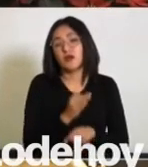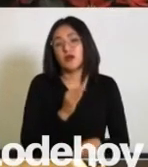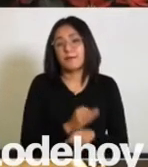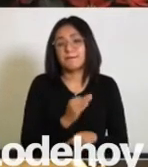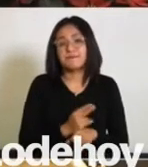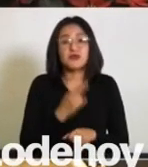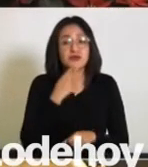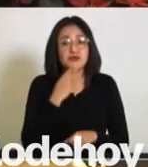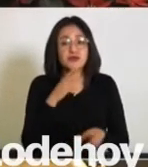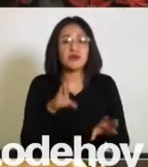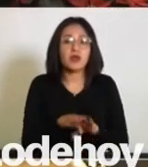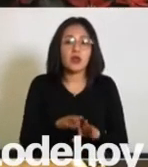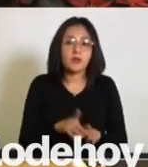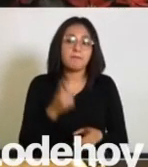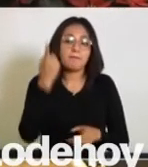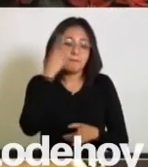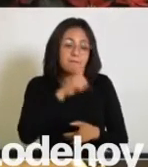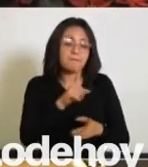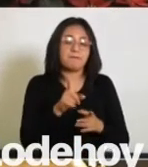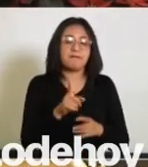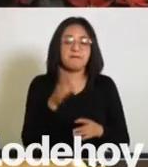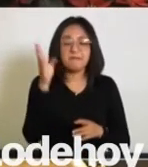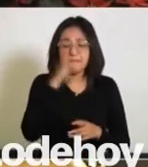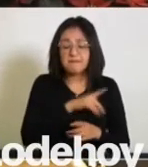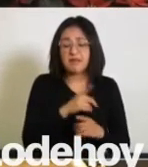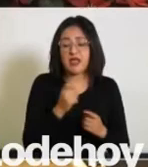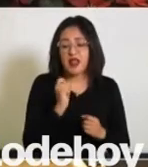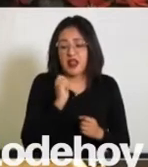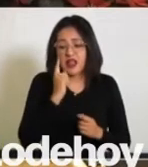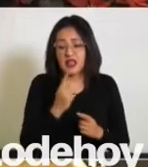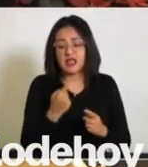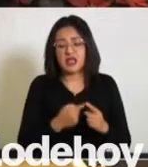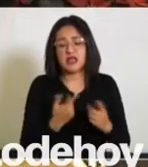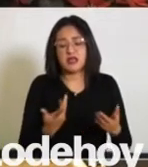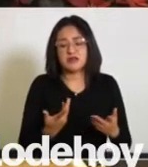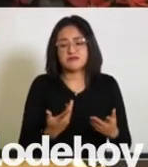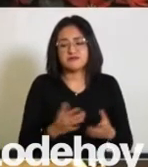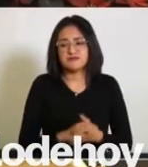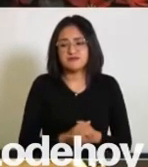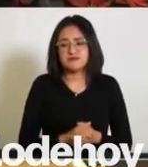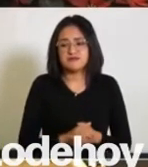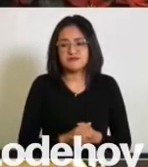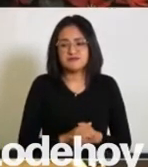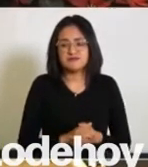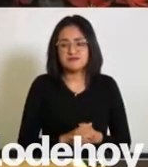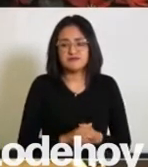como argumentos para descalificar algo que es una